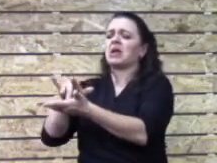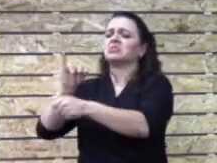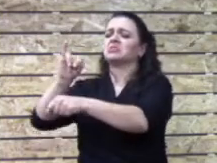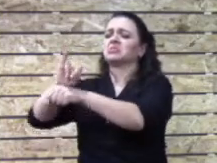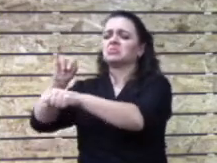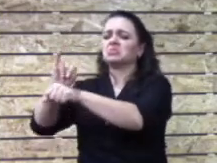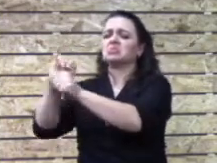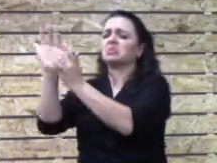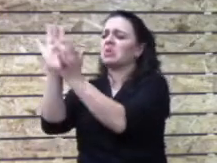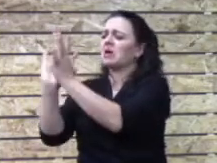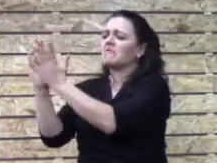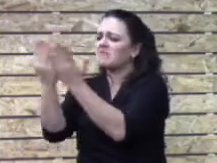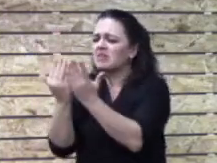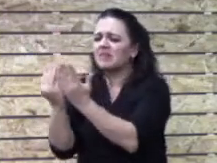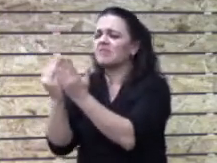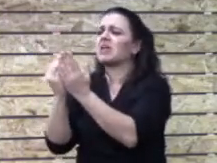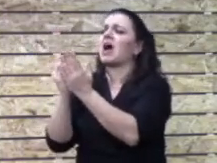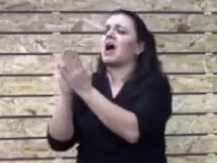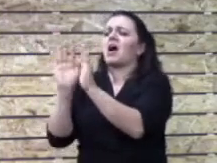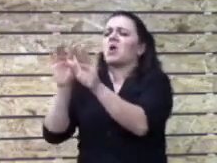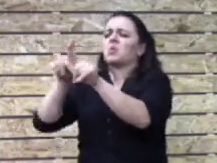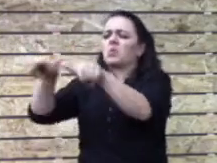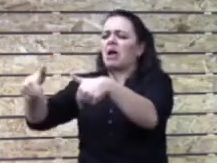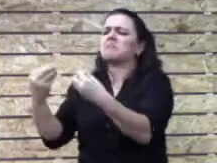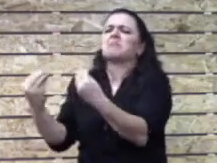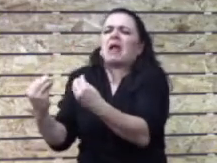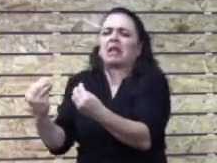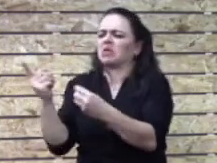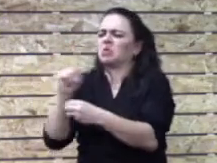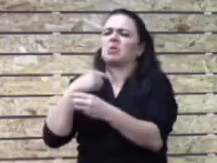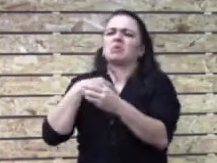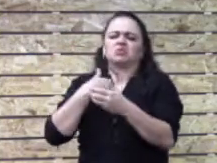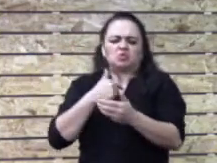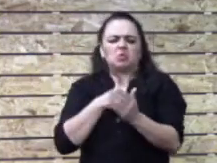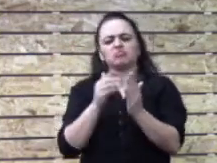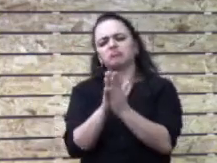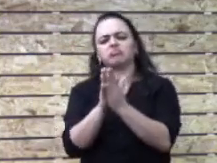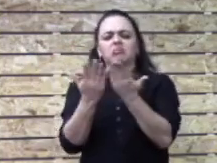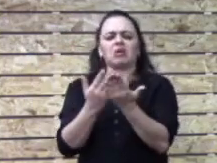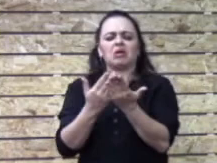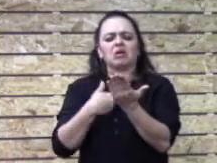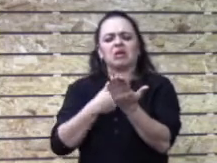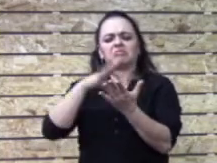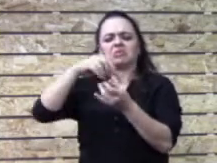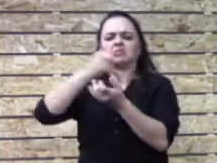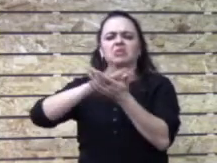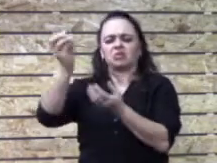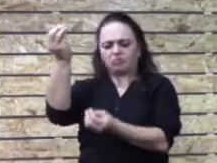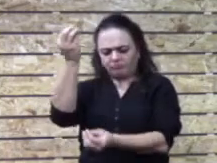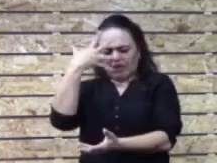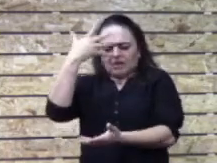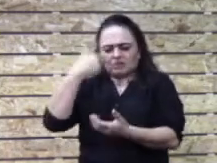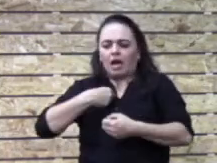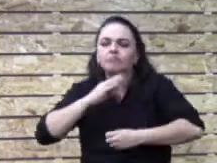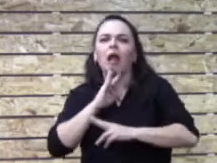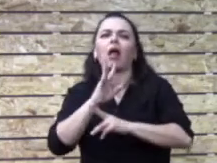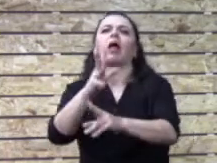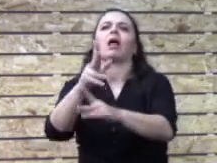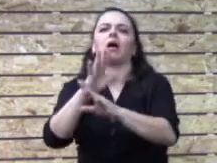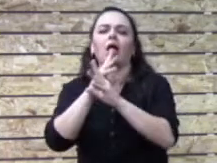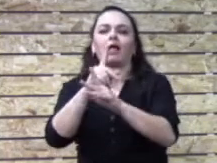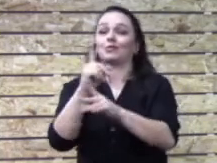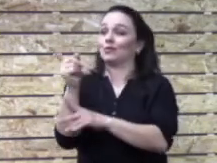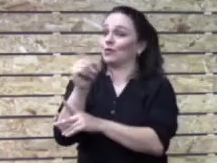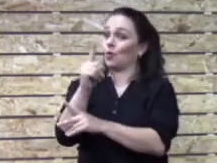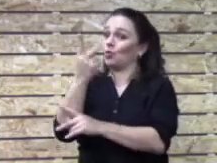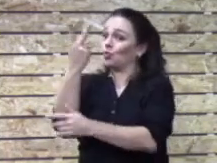llega al púlpito, se abre la Biblia y el Espíritu Santo da. ¿Se dan cuenta? Las dos cosas son de Dios. Dios te ha ordenado